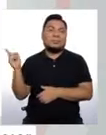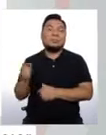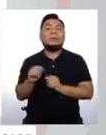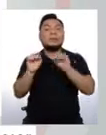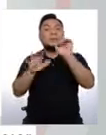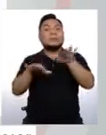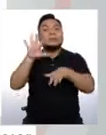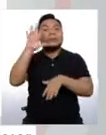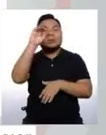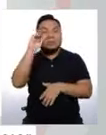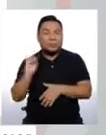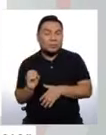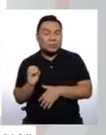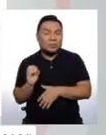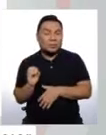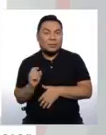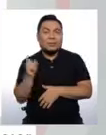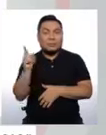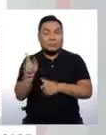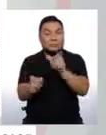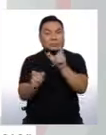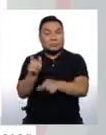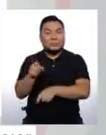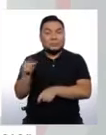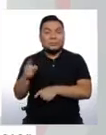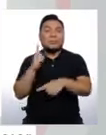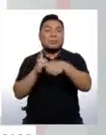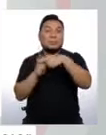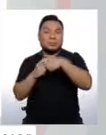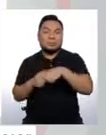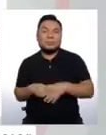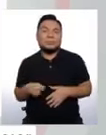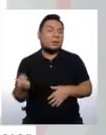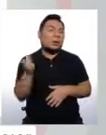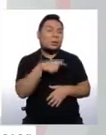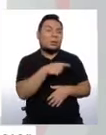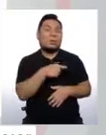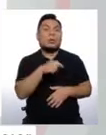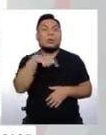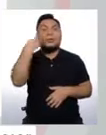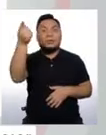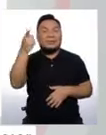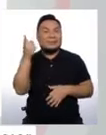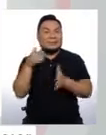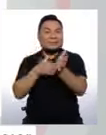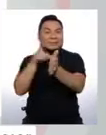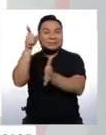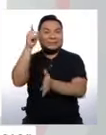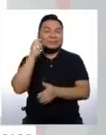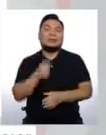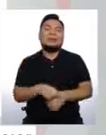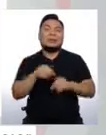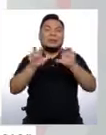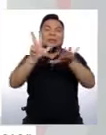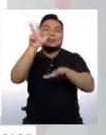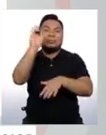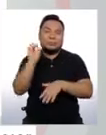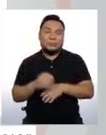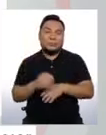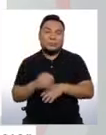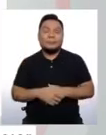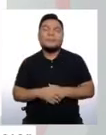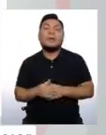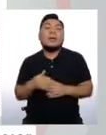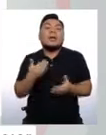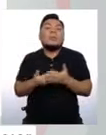15% de las personas positivas y la otra 13% y también hemos visto en la